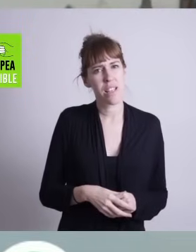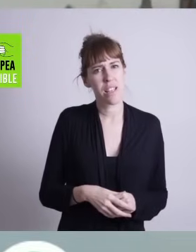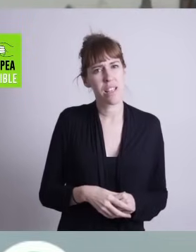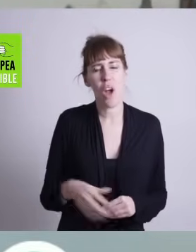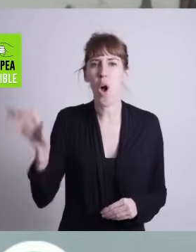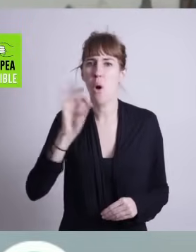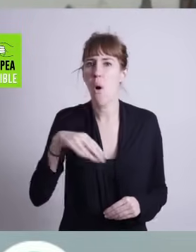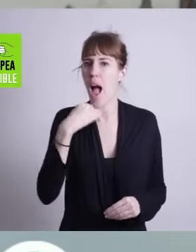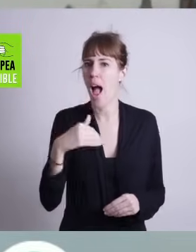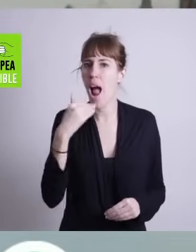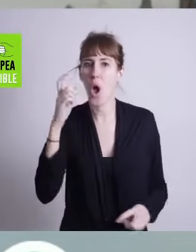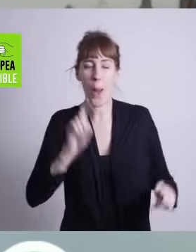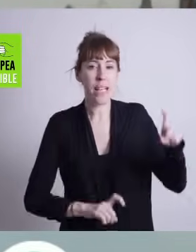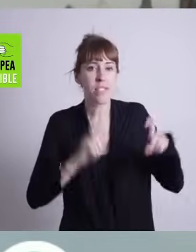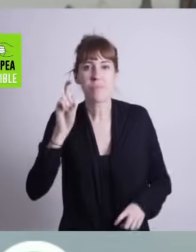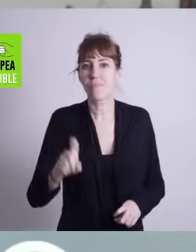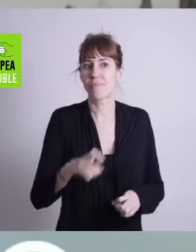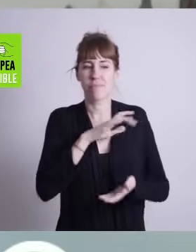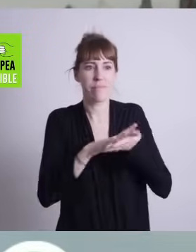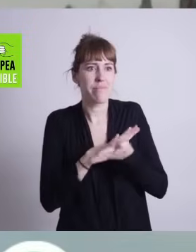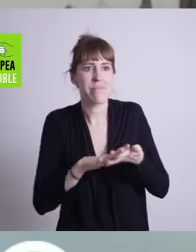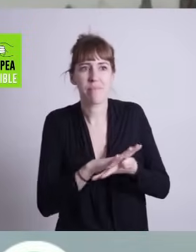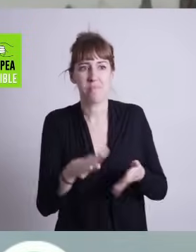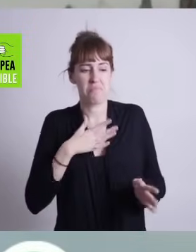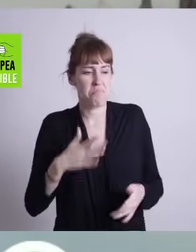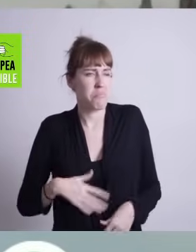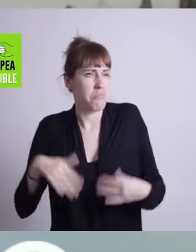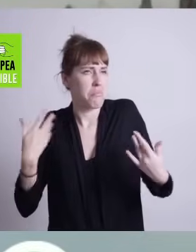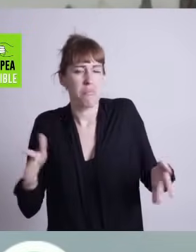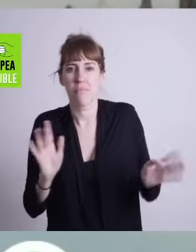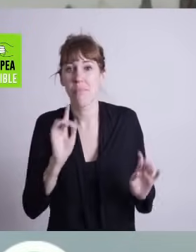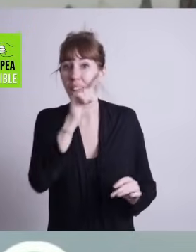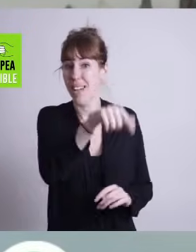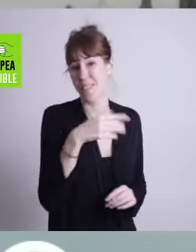se te haga un determinado gesto que para mí no implica nada pero para ti es como una agresión.